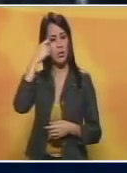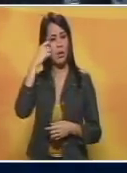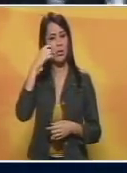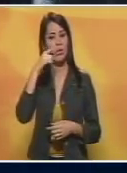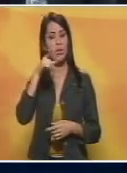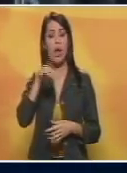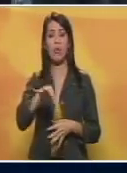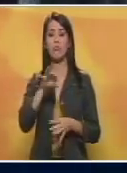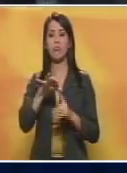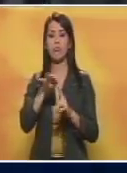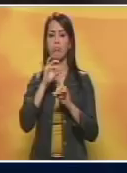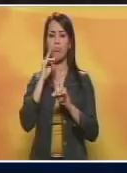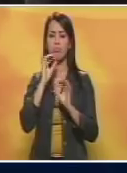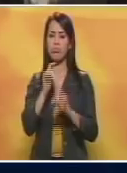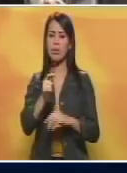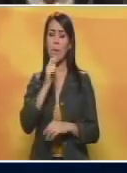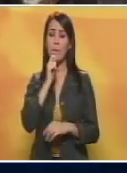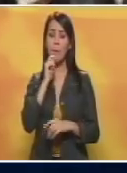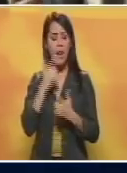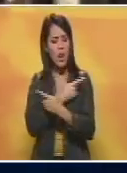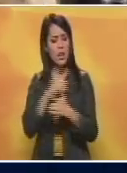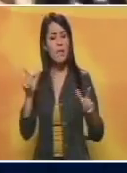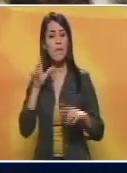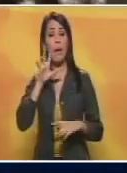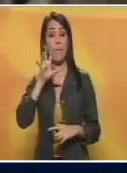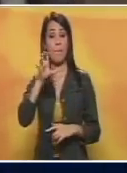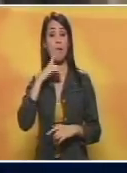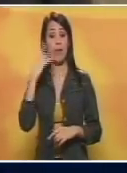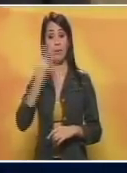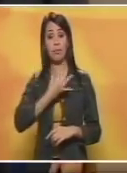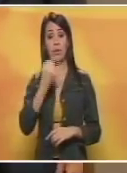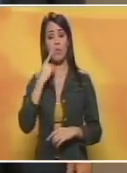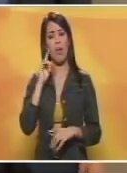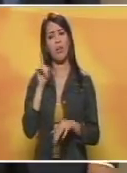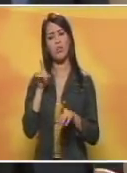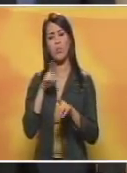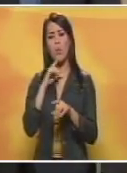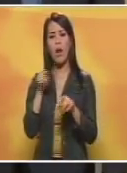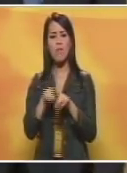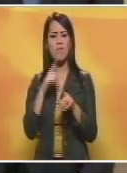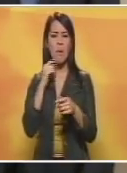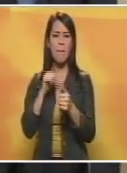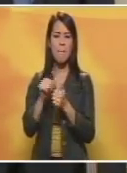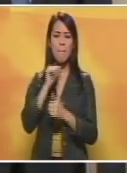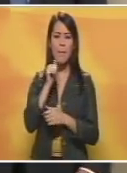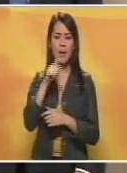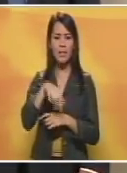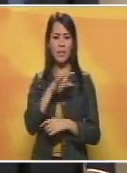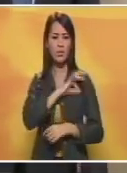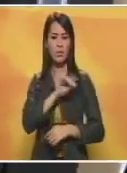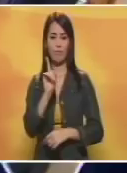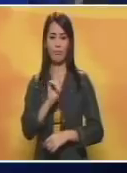electores el valor del periodismo libre de ese país y aseguraron no ser enemigos de la sociedad